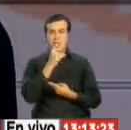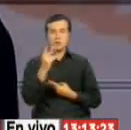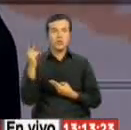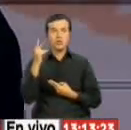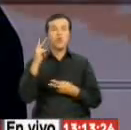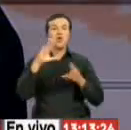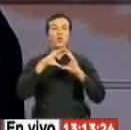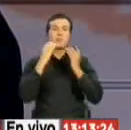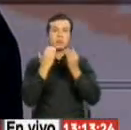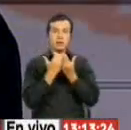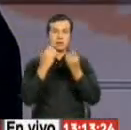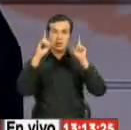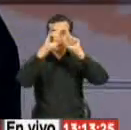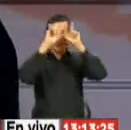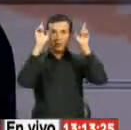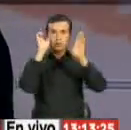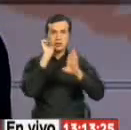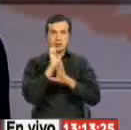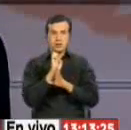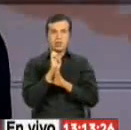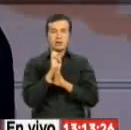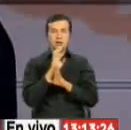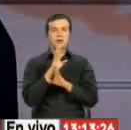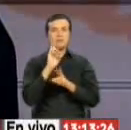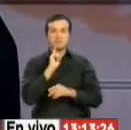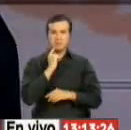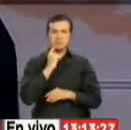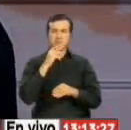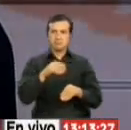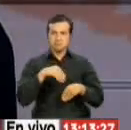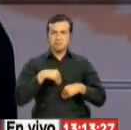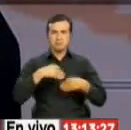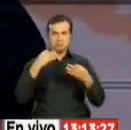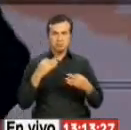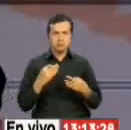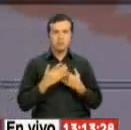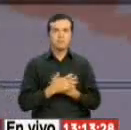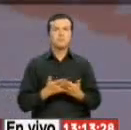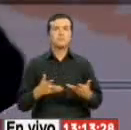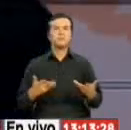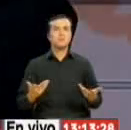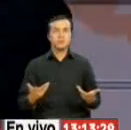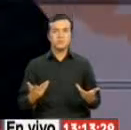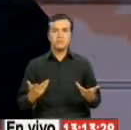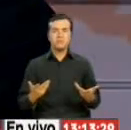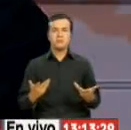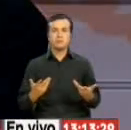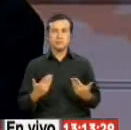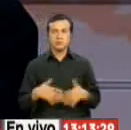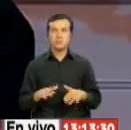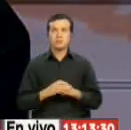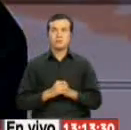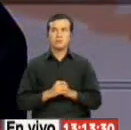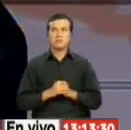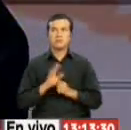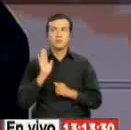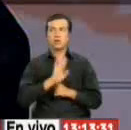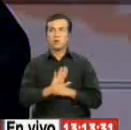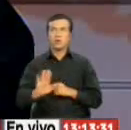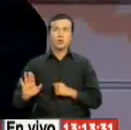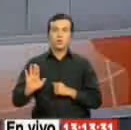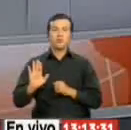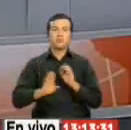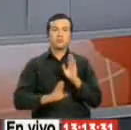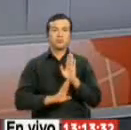comité empresarial ecuatoriano va a asumir con seriedad también él el nivel de